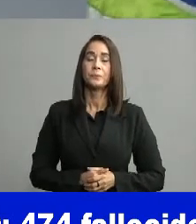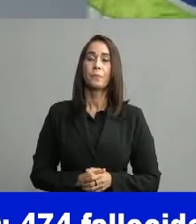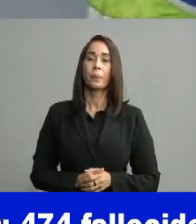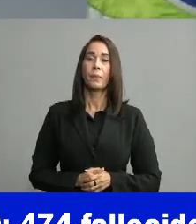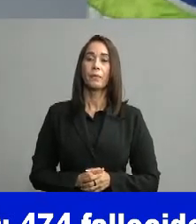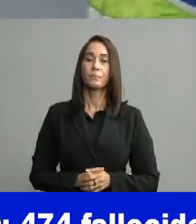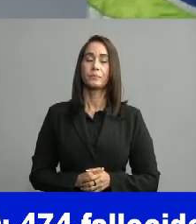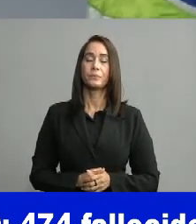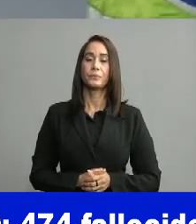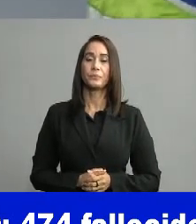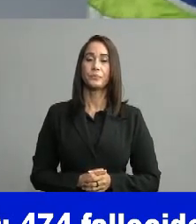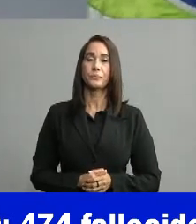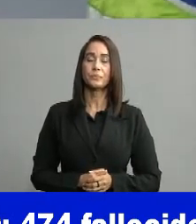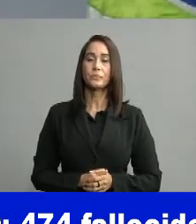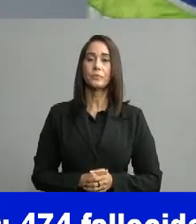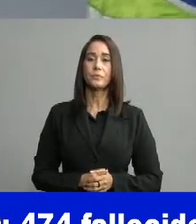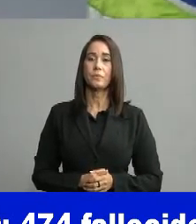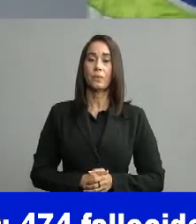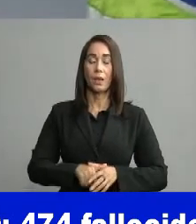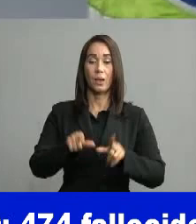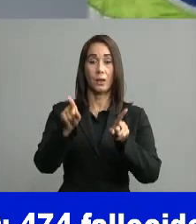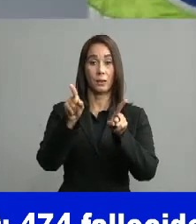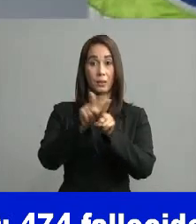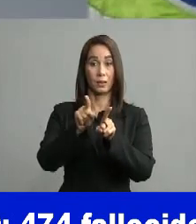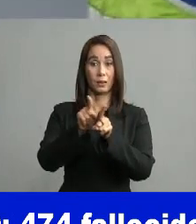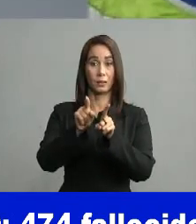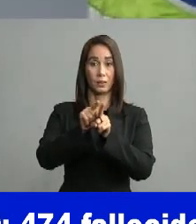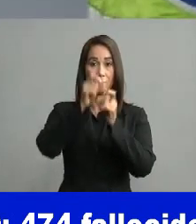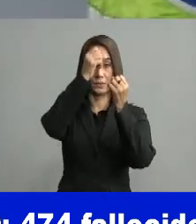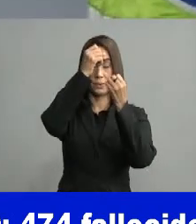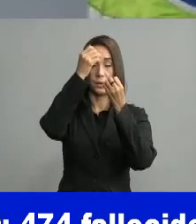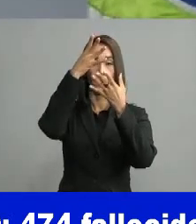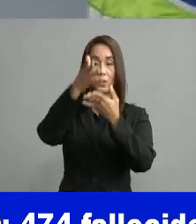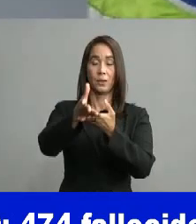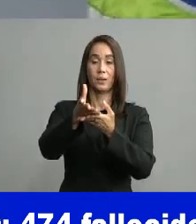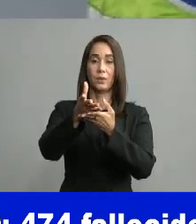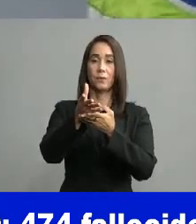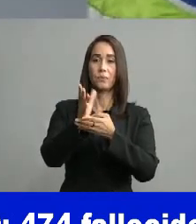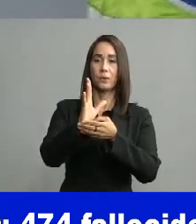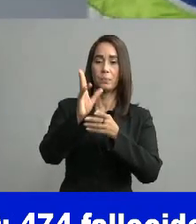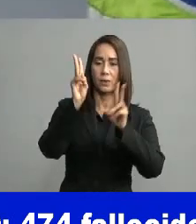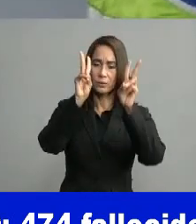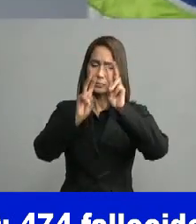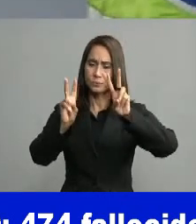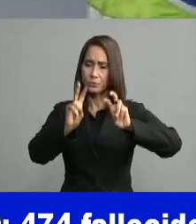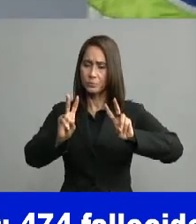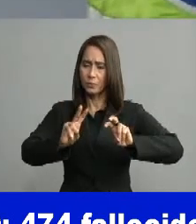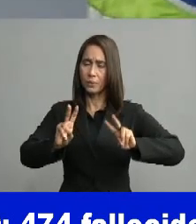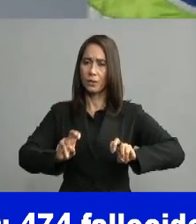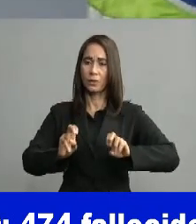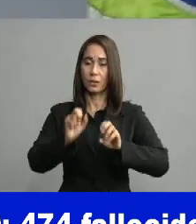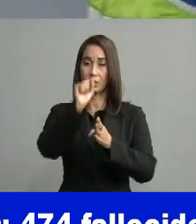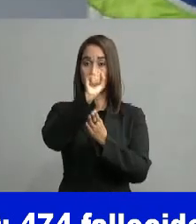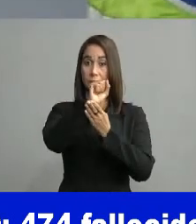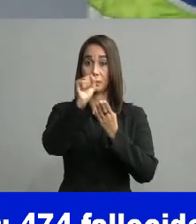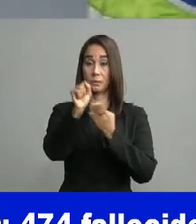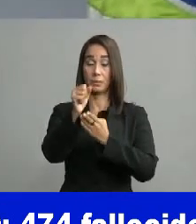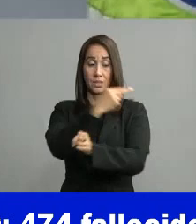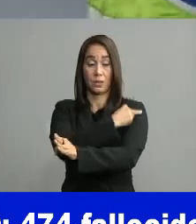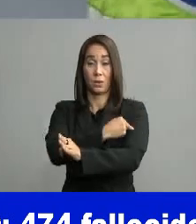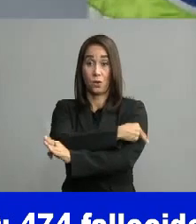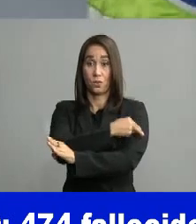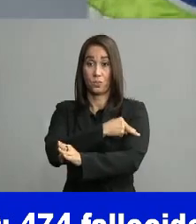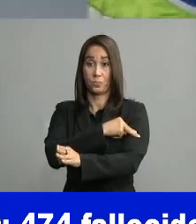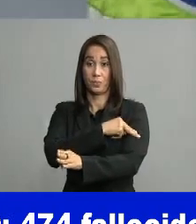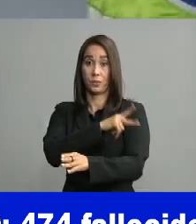Igualmente queremos informar del comportamiento del monitoreo realizado al sistema hospitalario y clínico